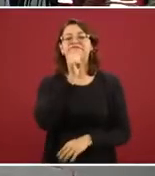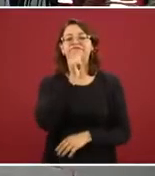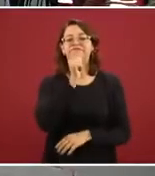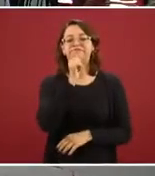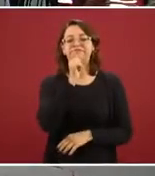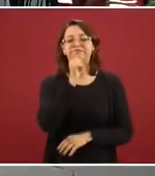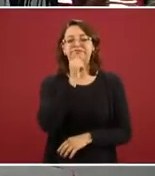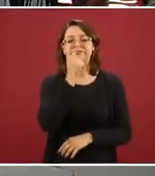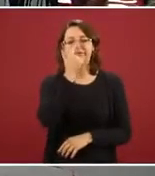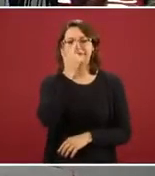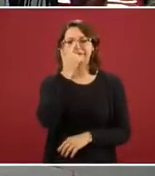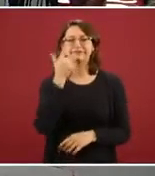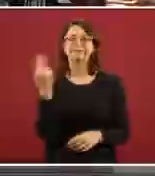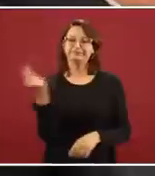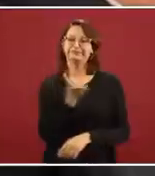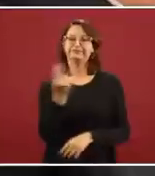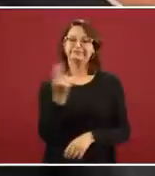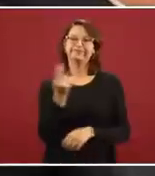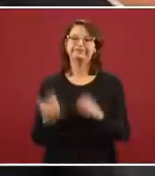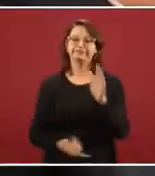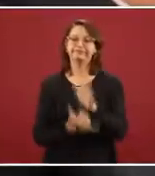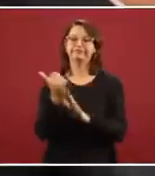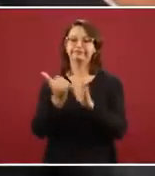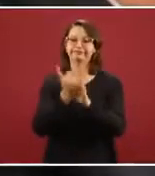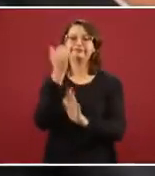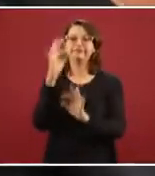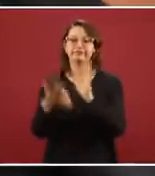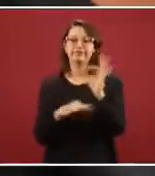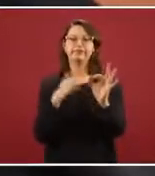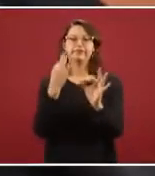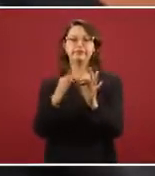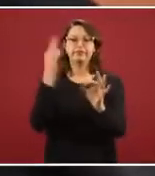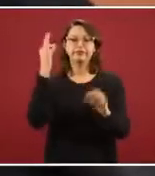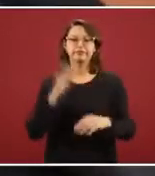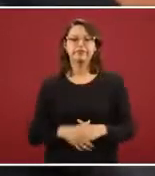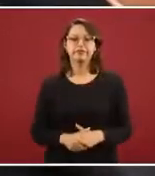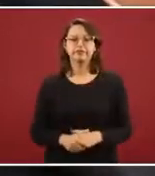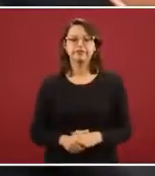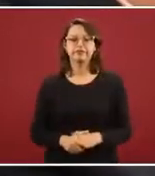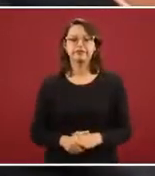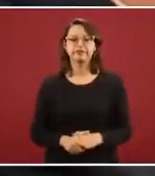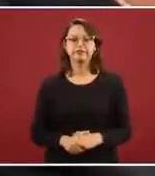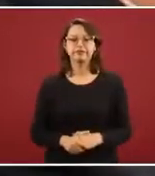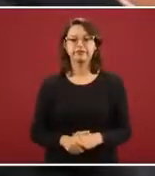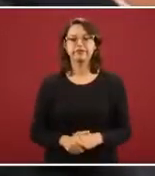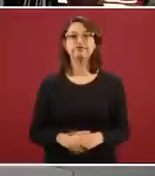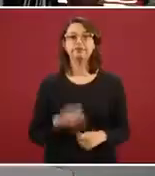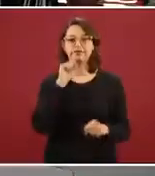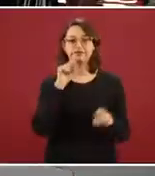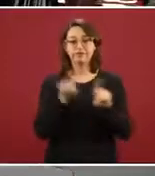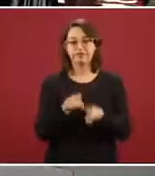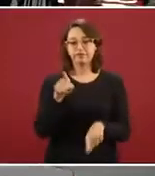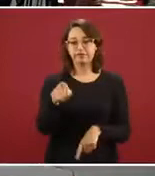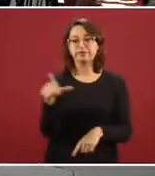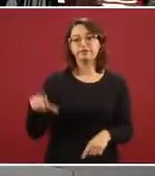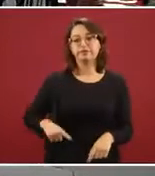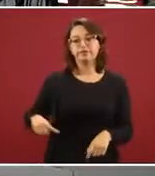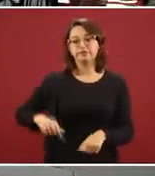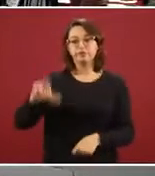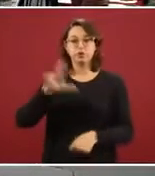y entonces hay que terminar ese hospital quizá el borrador de durango